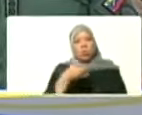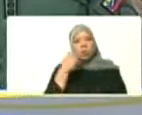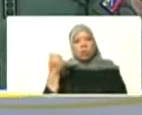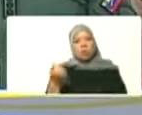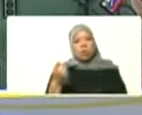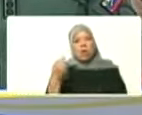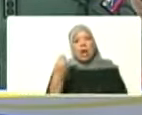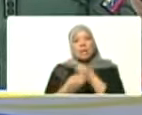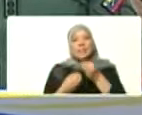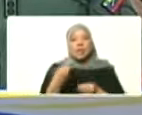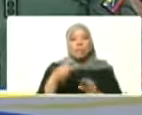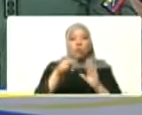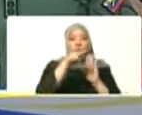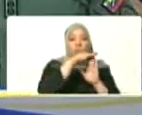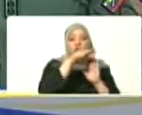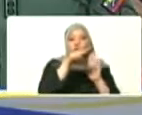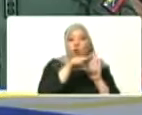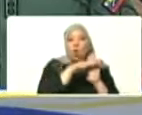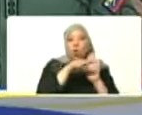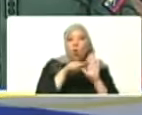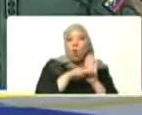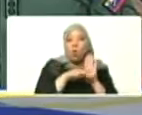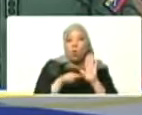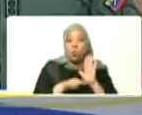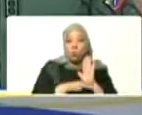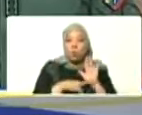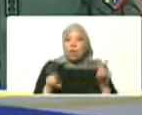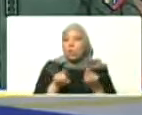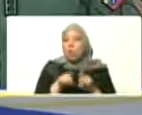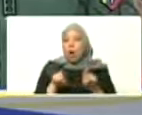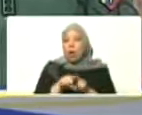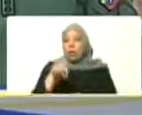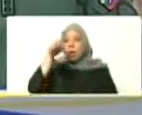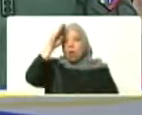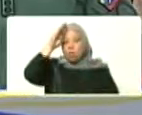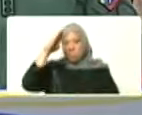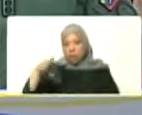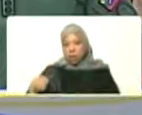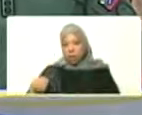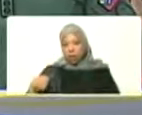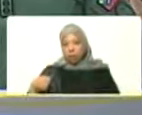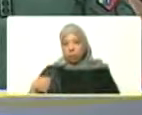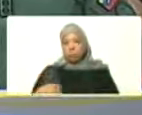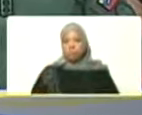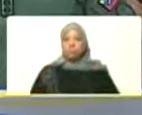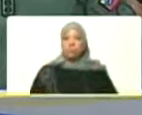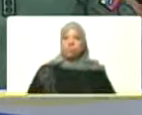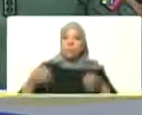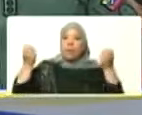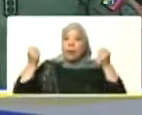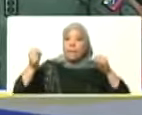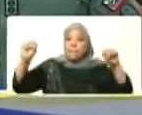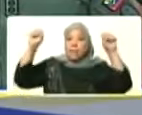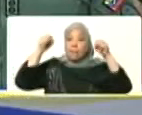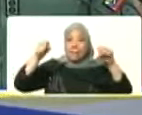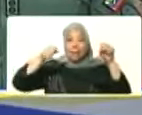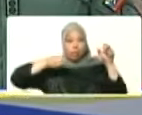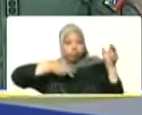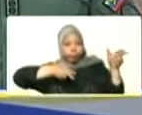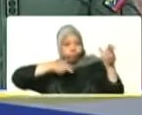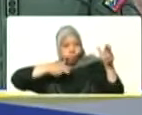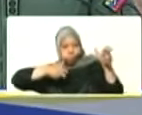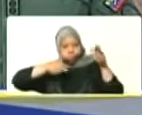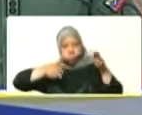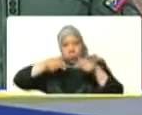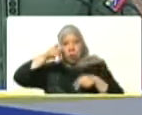manual. Así como en la Fuerza Armada Nacional Bolivariana, para la doctrina de guerra de todo el pueblo y